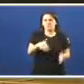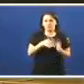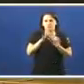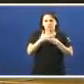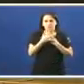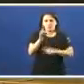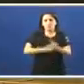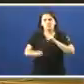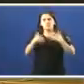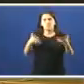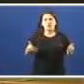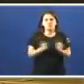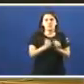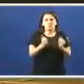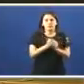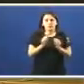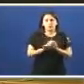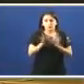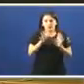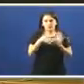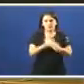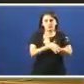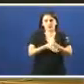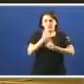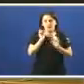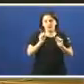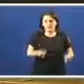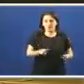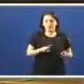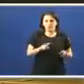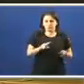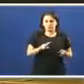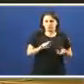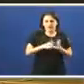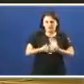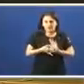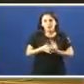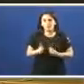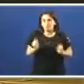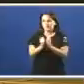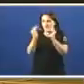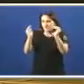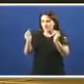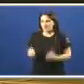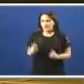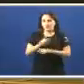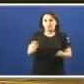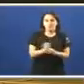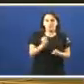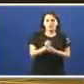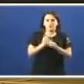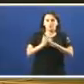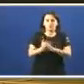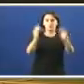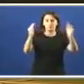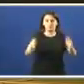problema é que o material, evidentemente, co paso do tempo cada vez está máis desgastado, cada vez hai menos material e o persoal cada vez é máis